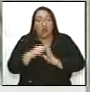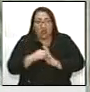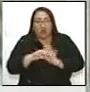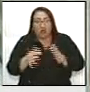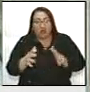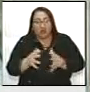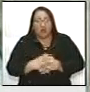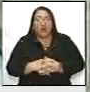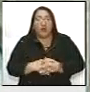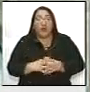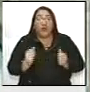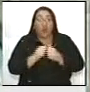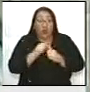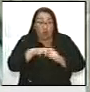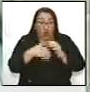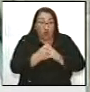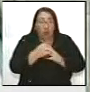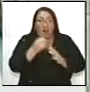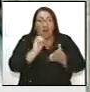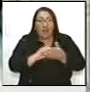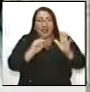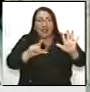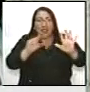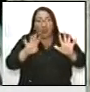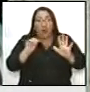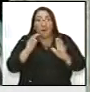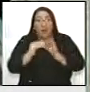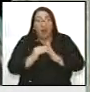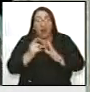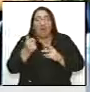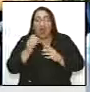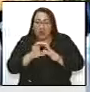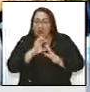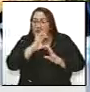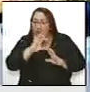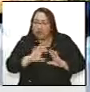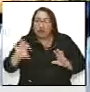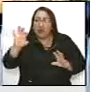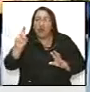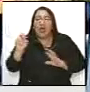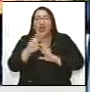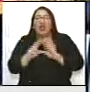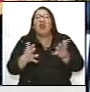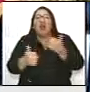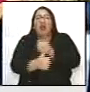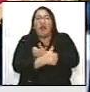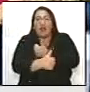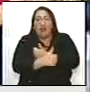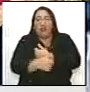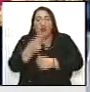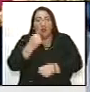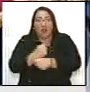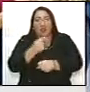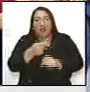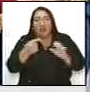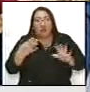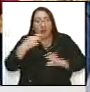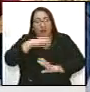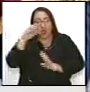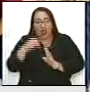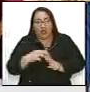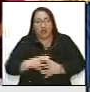saneamiento. De ellos, más de 79 millones se destinarán a la región Ayacucho para 19